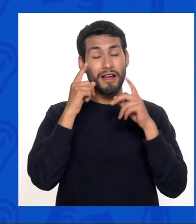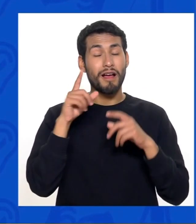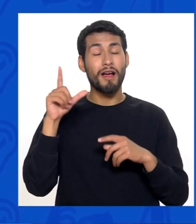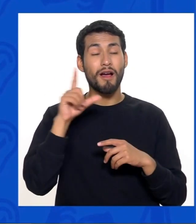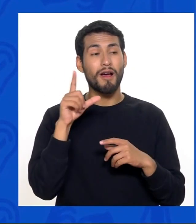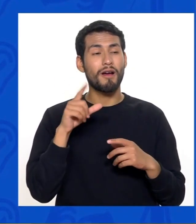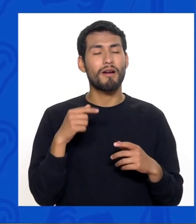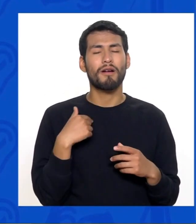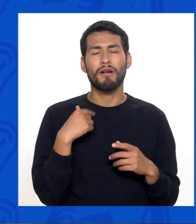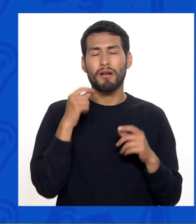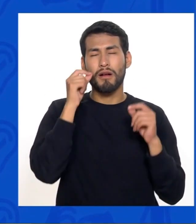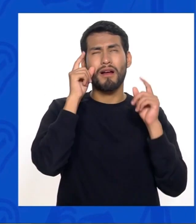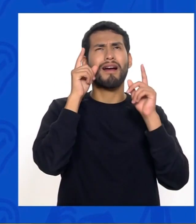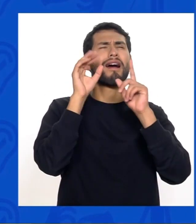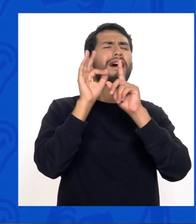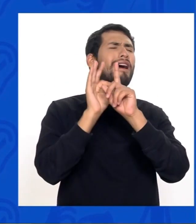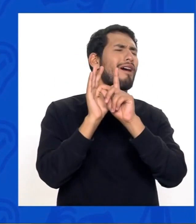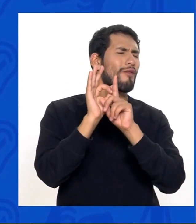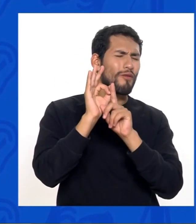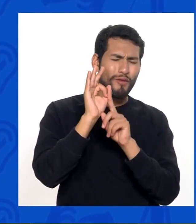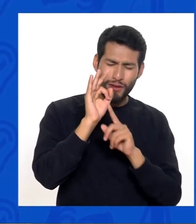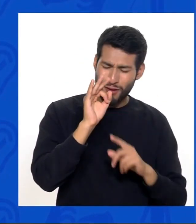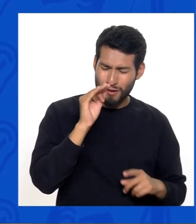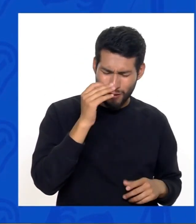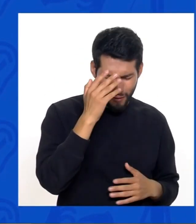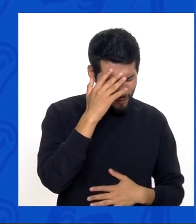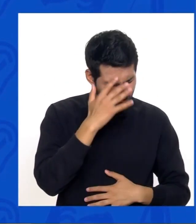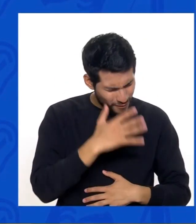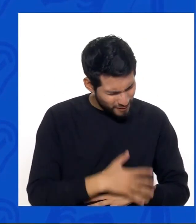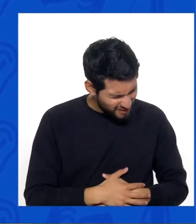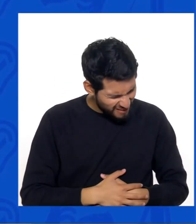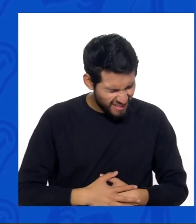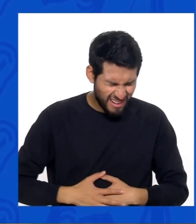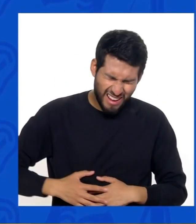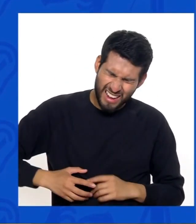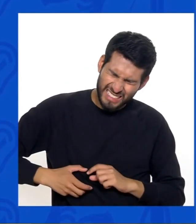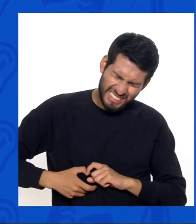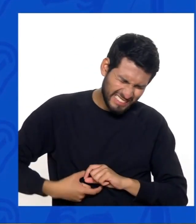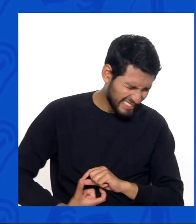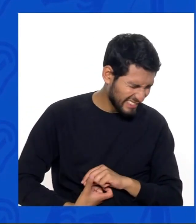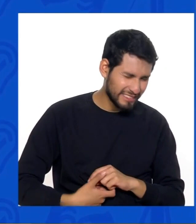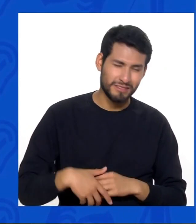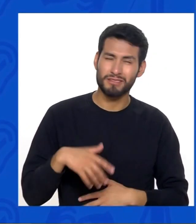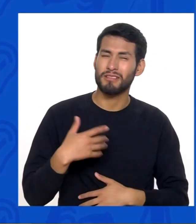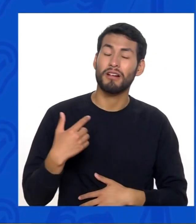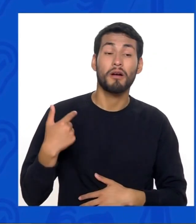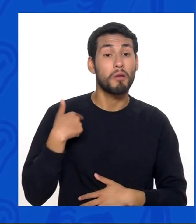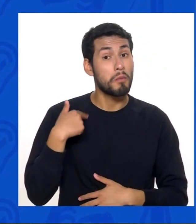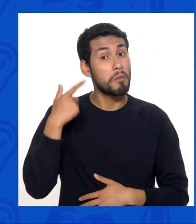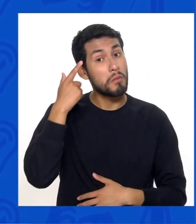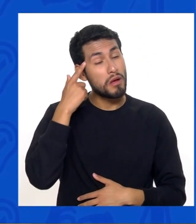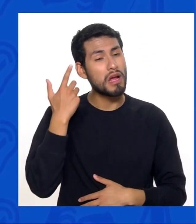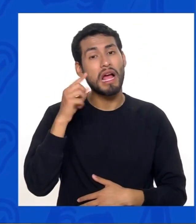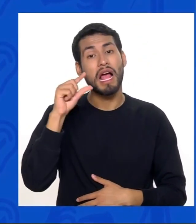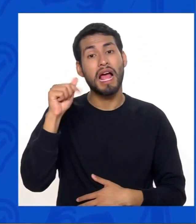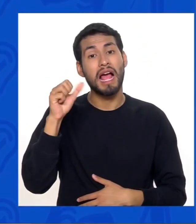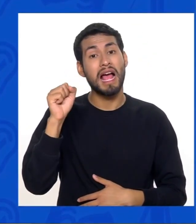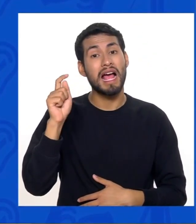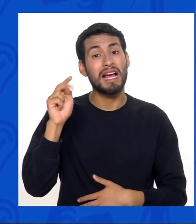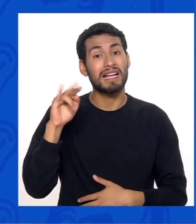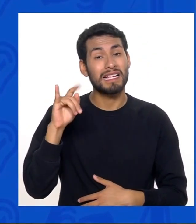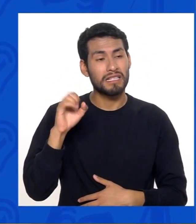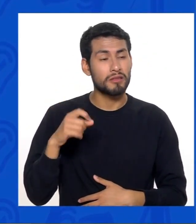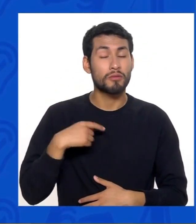Desperté un día lunes con fiebre, con un mal estomacal terrible. Entonces, yo asumía que era mi tema